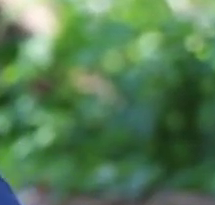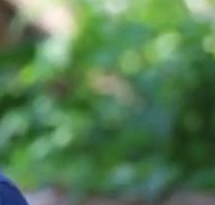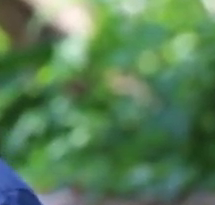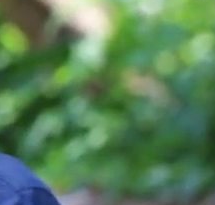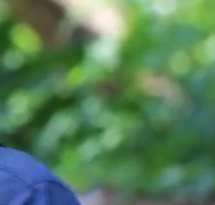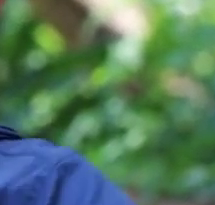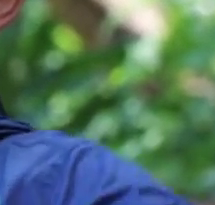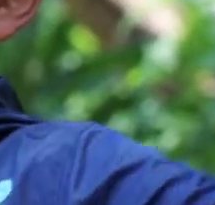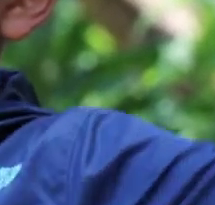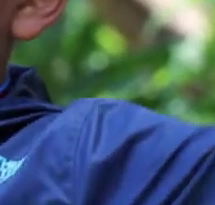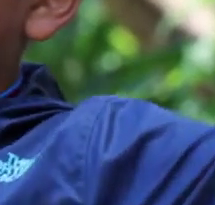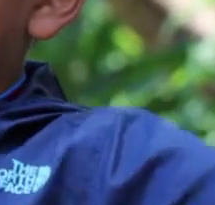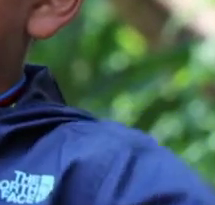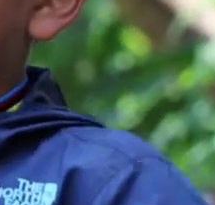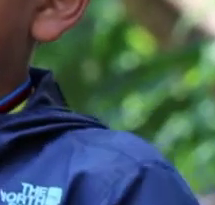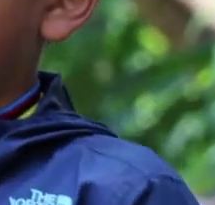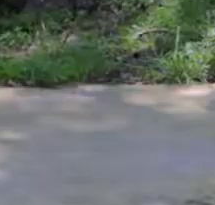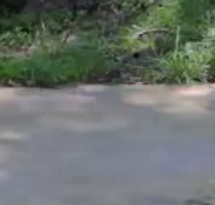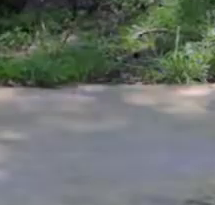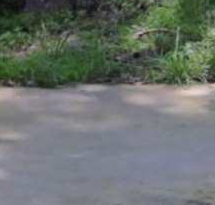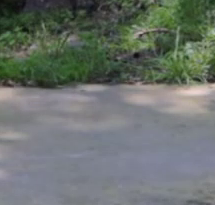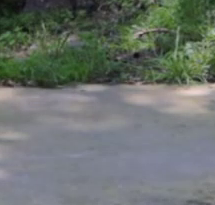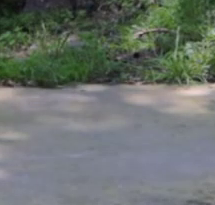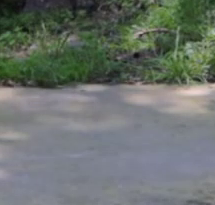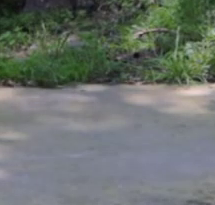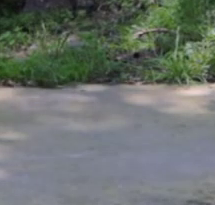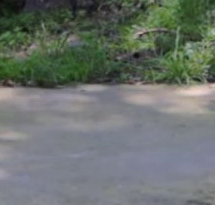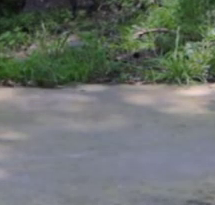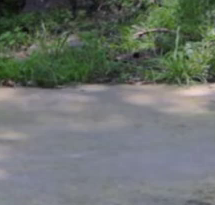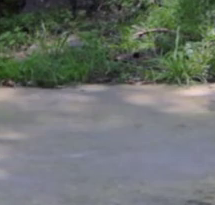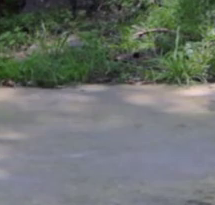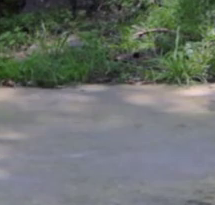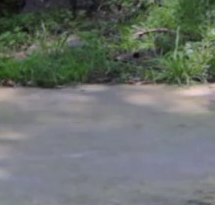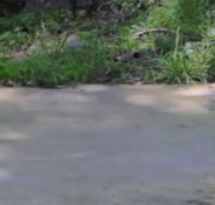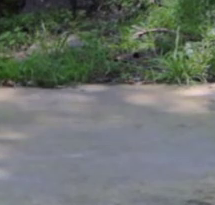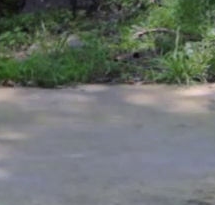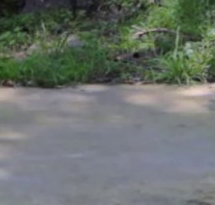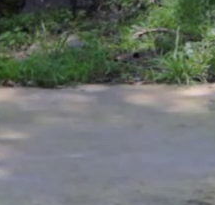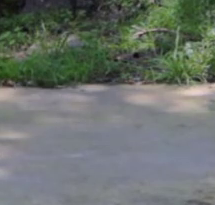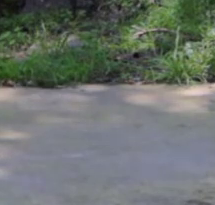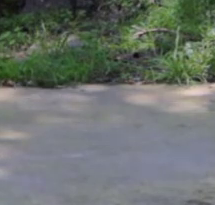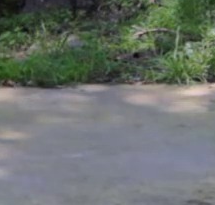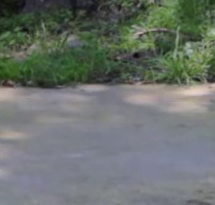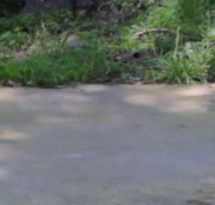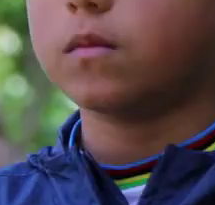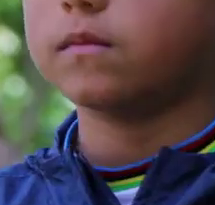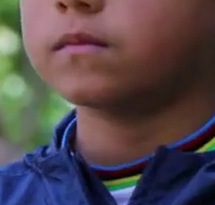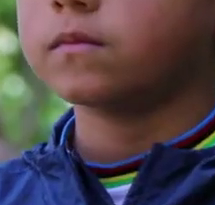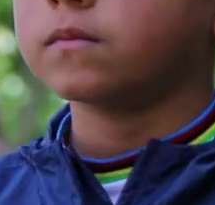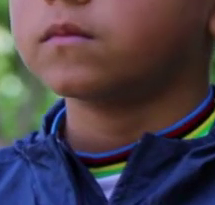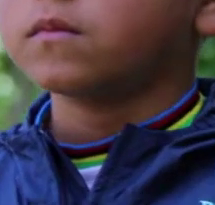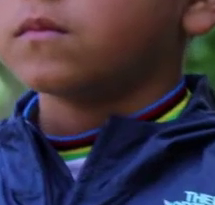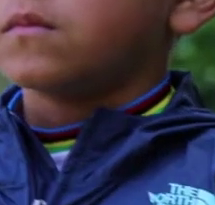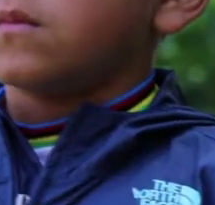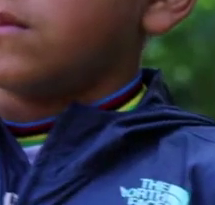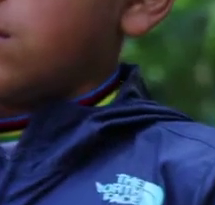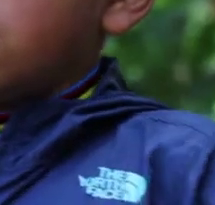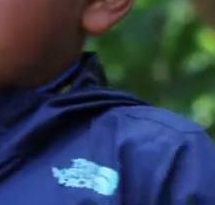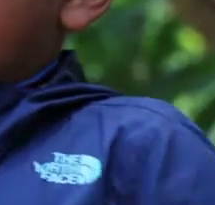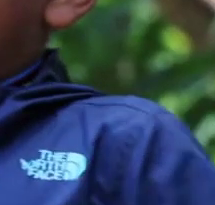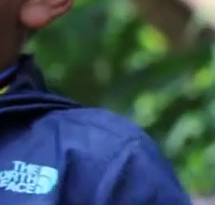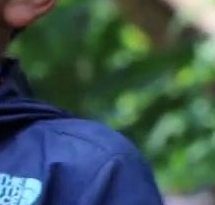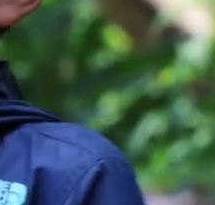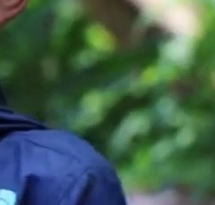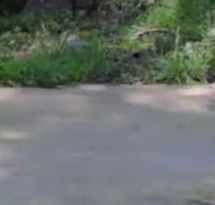arriba, abajo, muy bien, otra más, una vez más, bien, descansamos, relajamos,